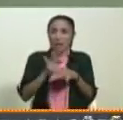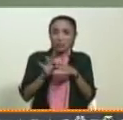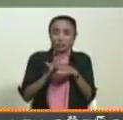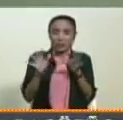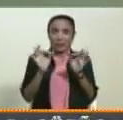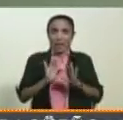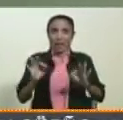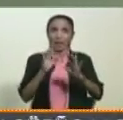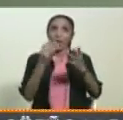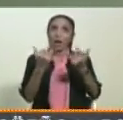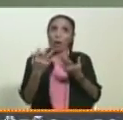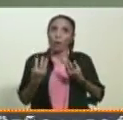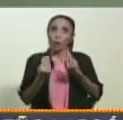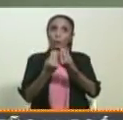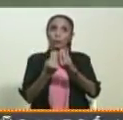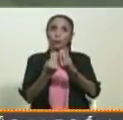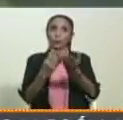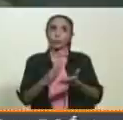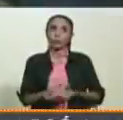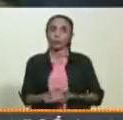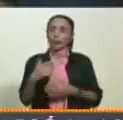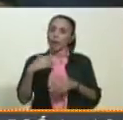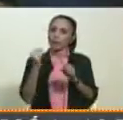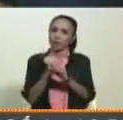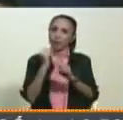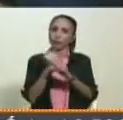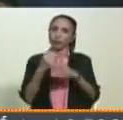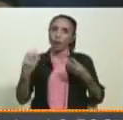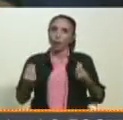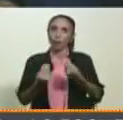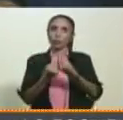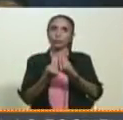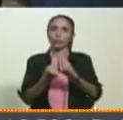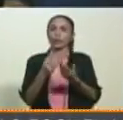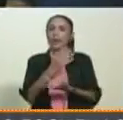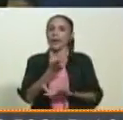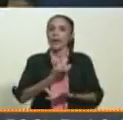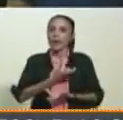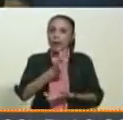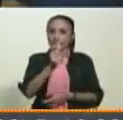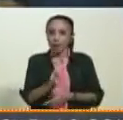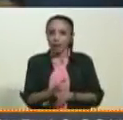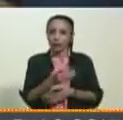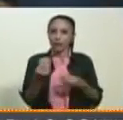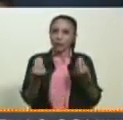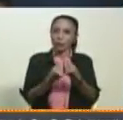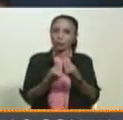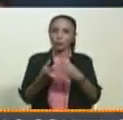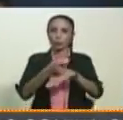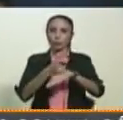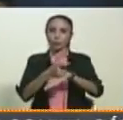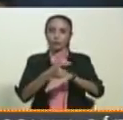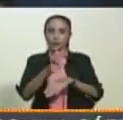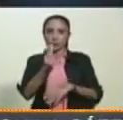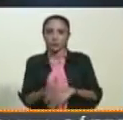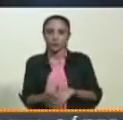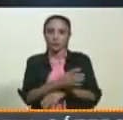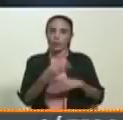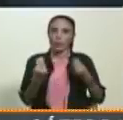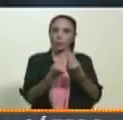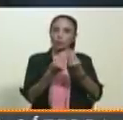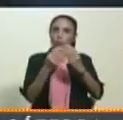gobernador Rafael Lacaba, trabajando en equipo junto con el alcalde, un solo gobierno. ¿Se dan cuenta